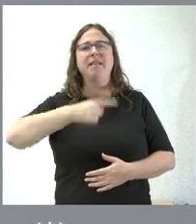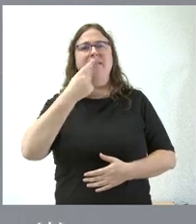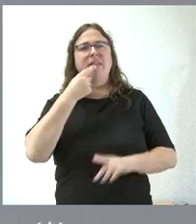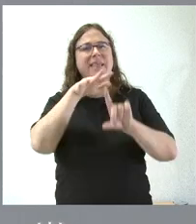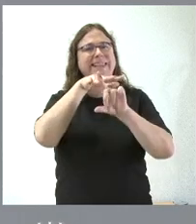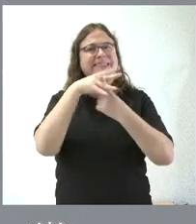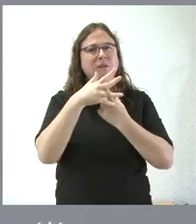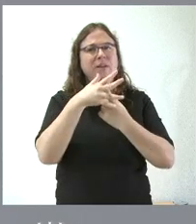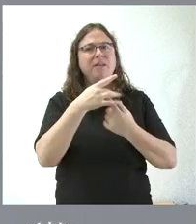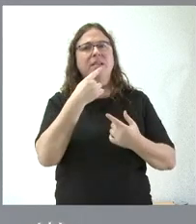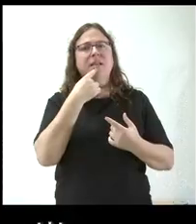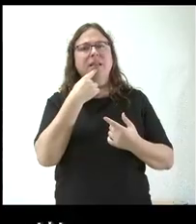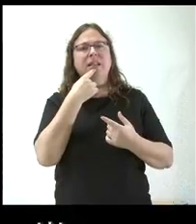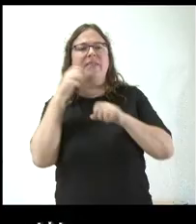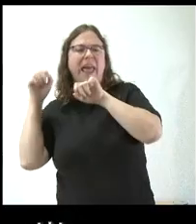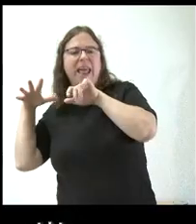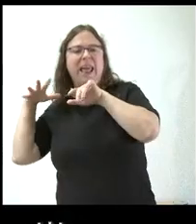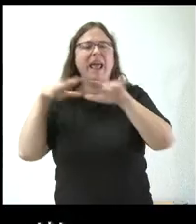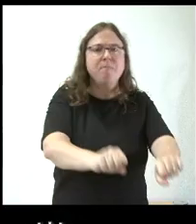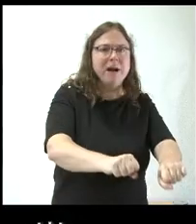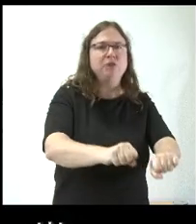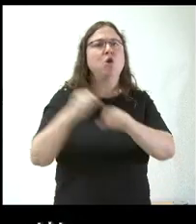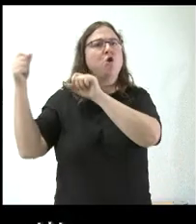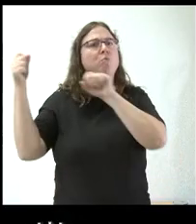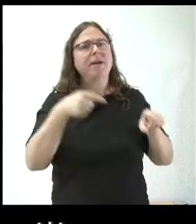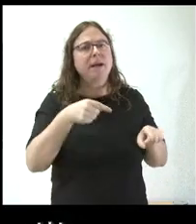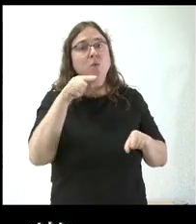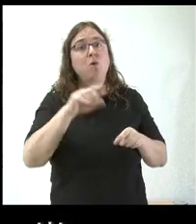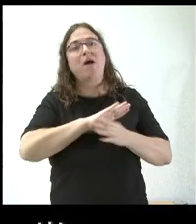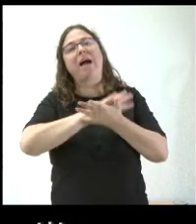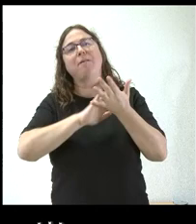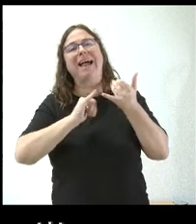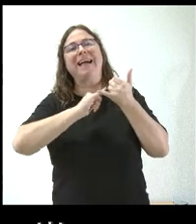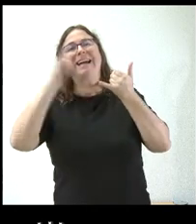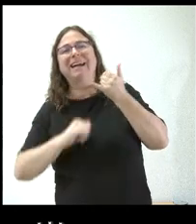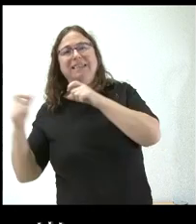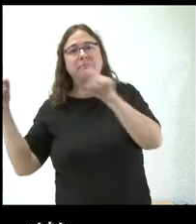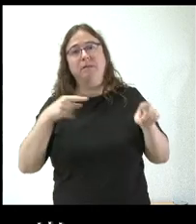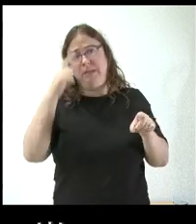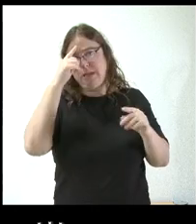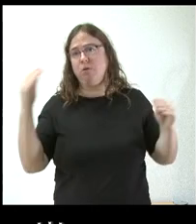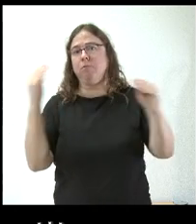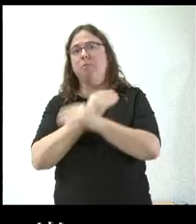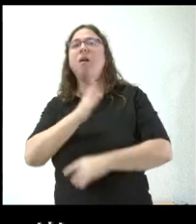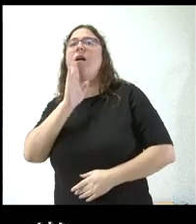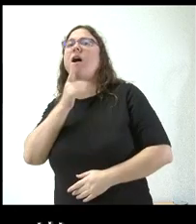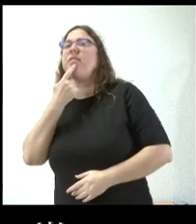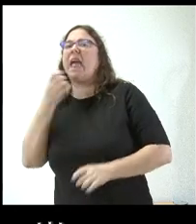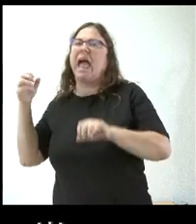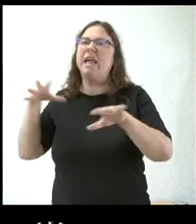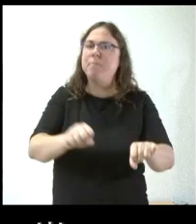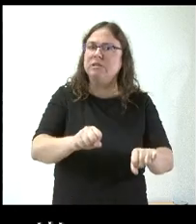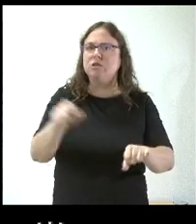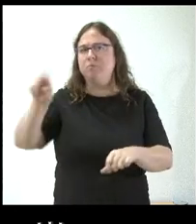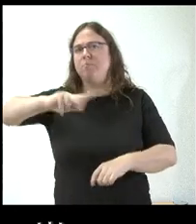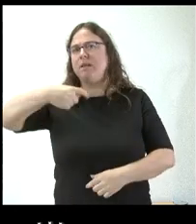situación como invasión migratoria usted ha hablado hoy de crisis migratoria entiendo que no está de acuerdo con esa definición que utilizó ayer y